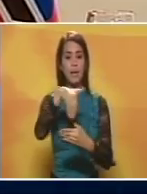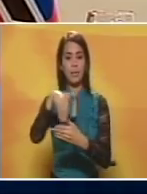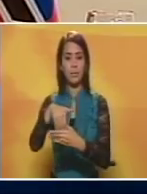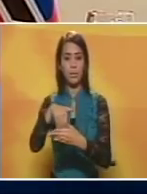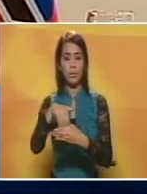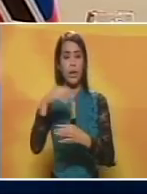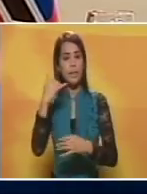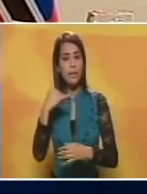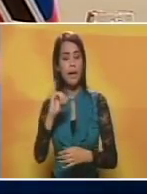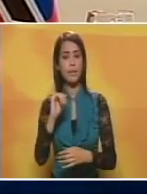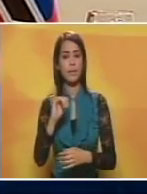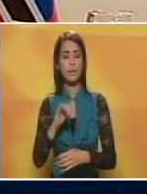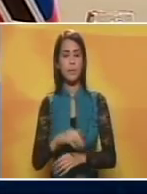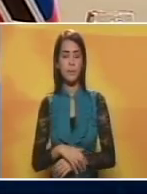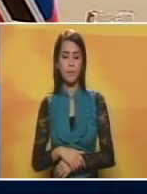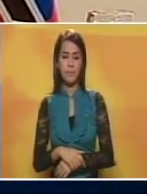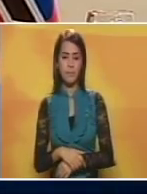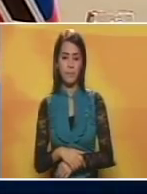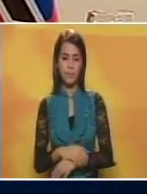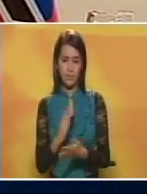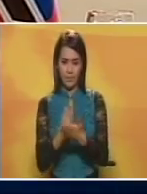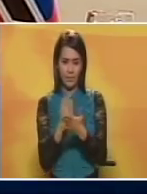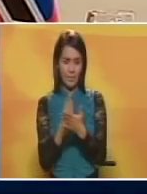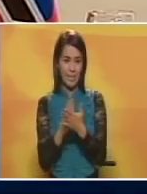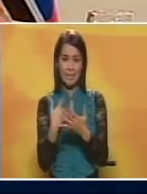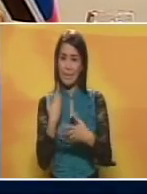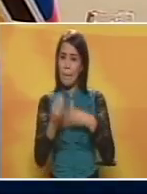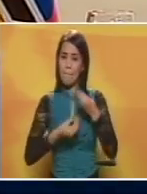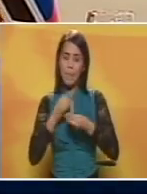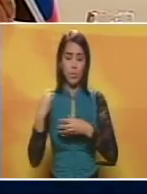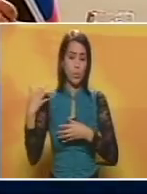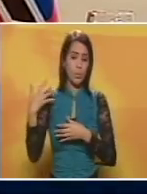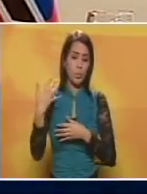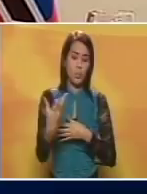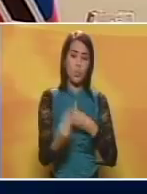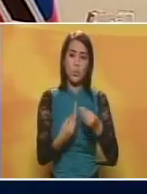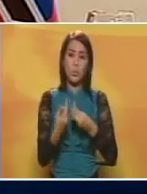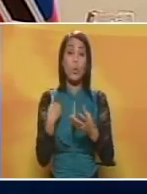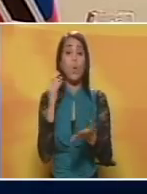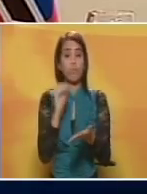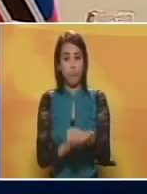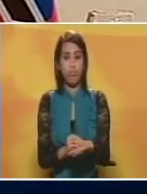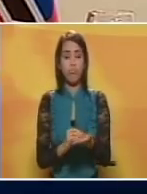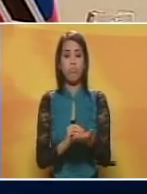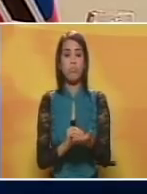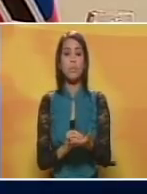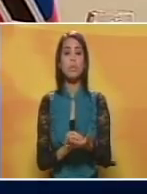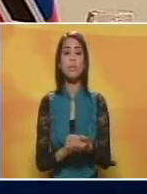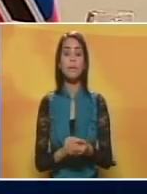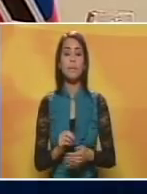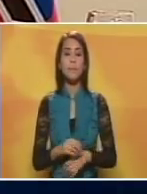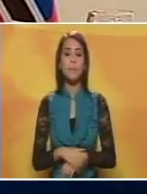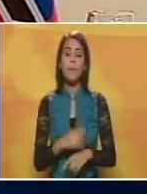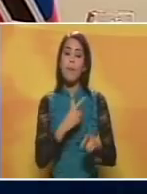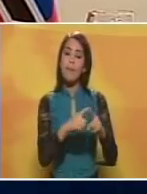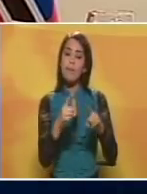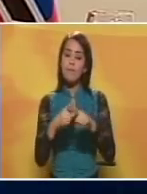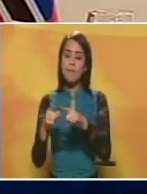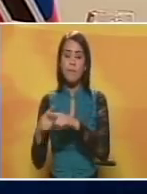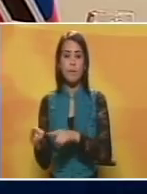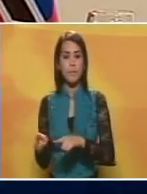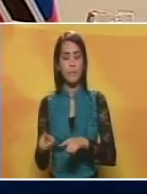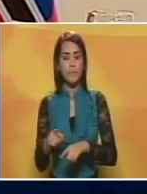que va a tener, como siempre lo hemos hecho, lo vamos a llevar a cabo en diferentes